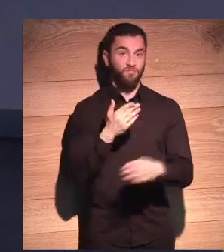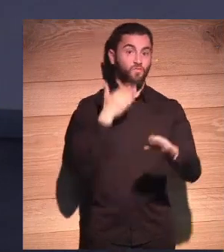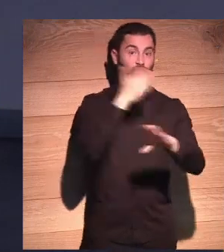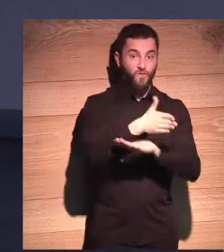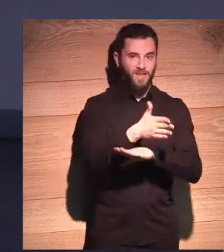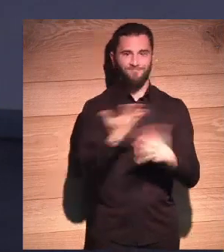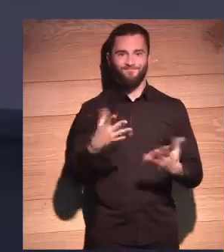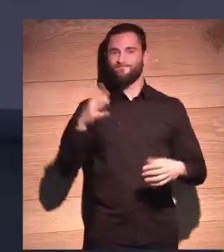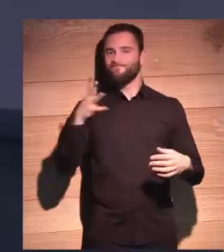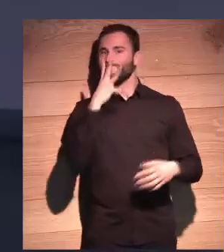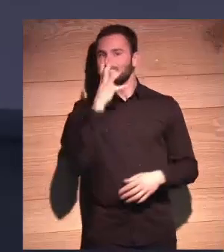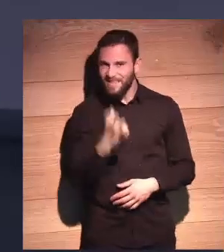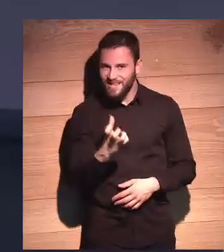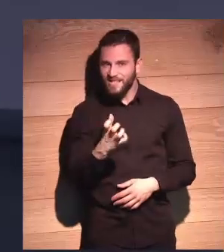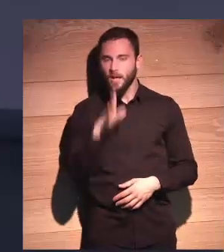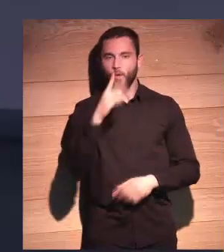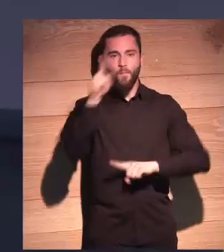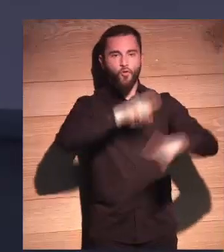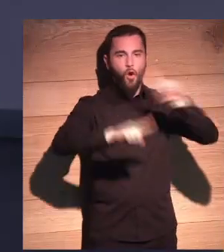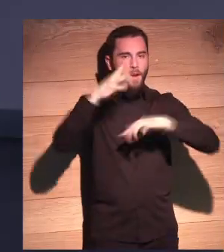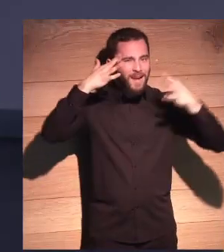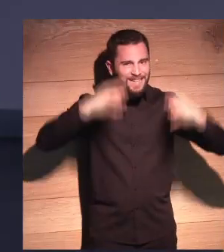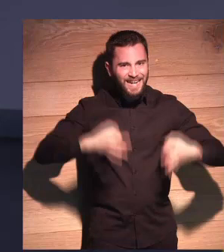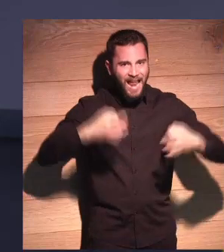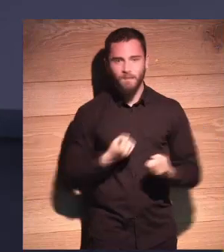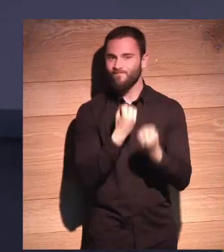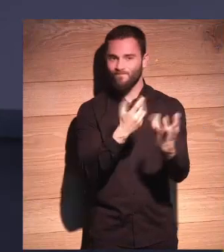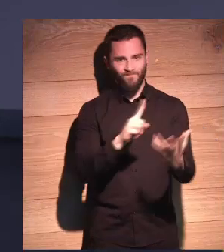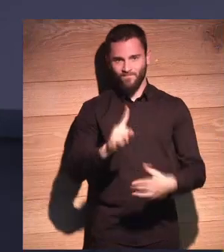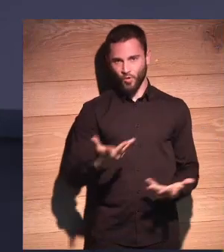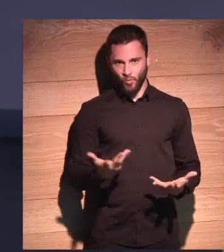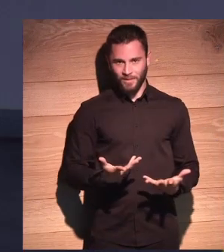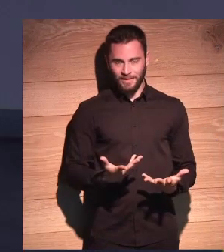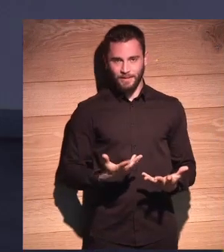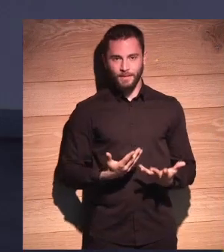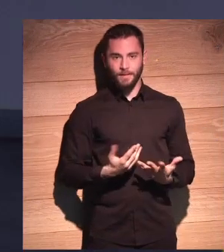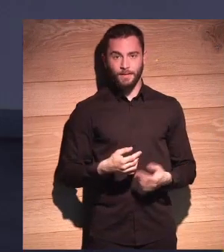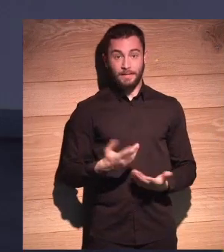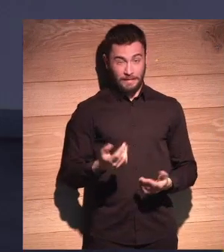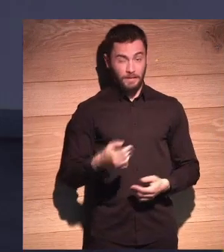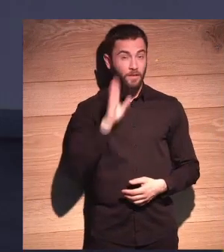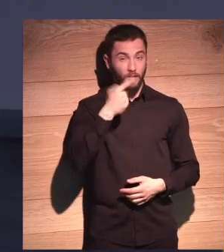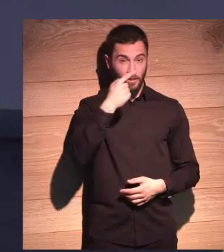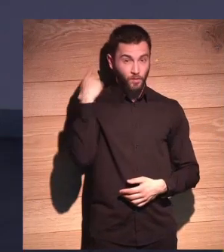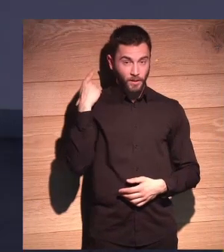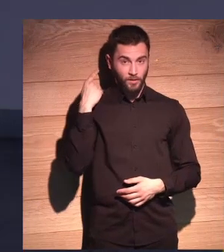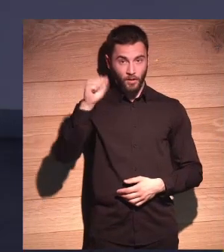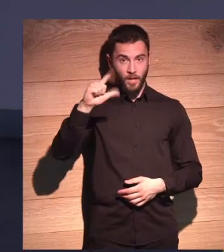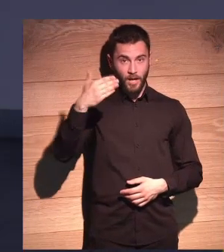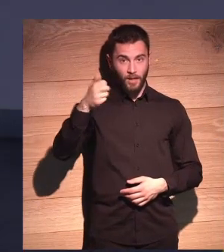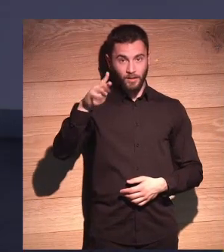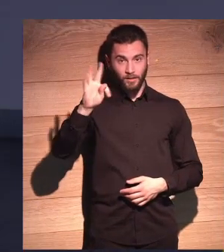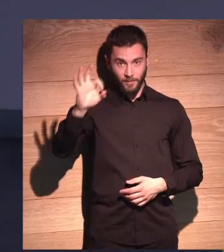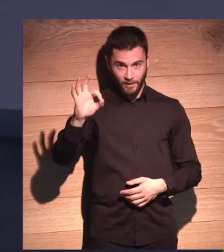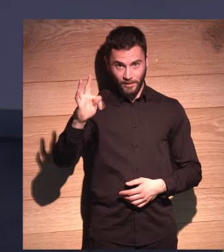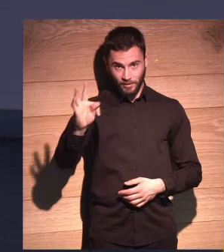problemas reales. En este del año pasado, Albert, nadie